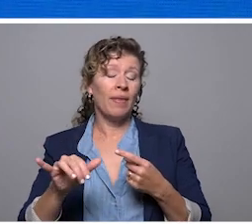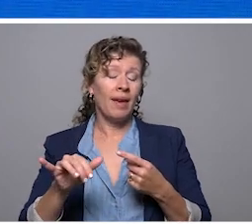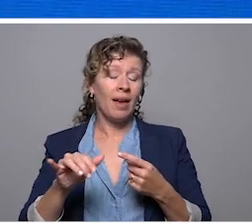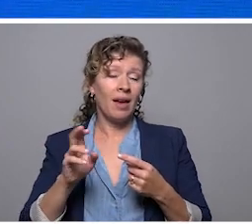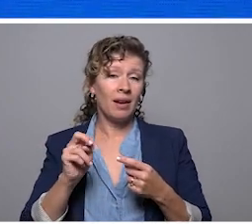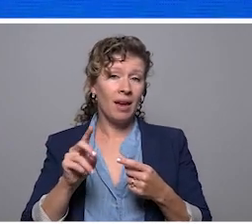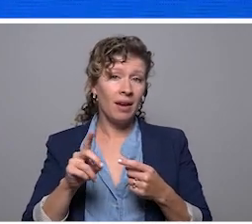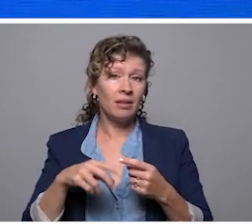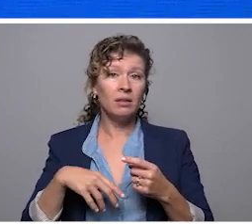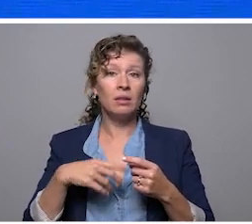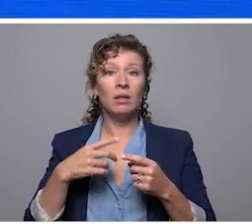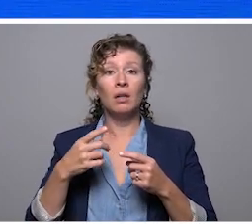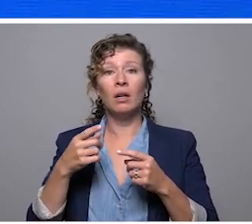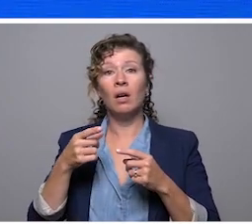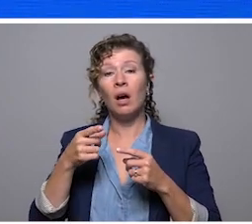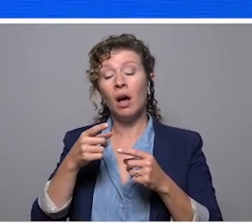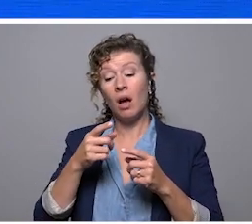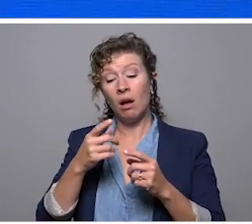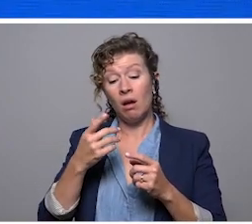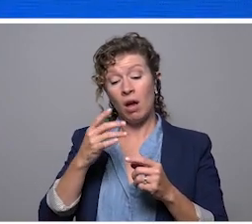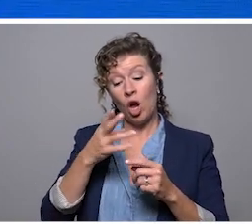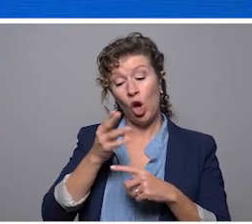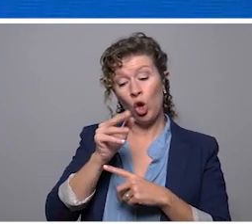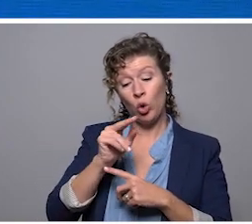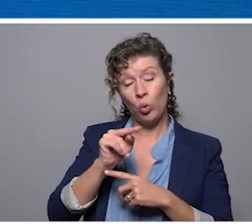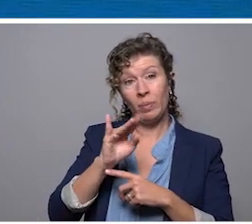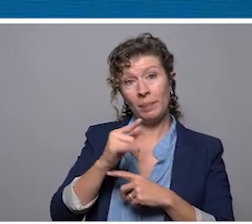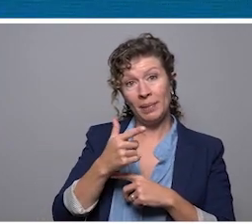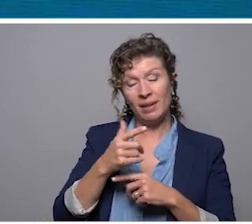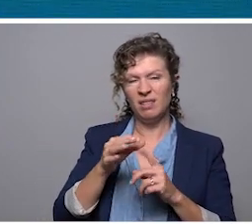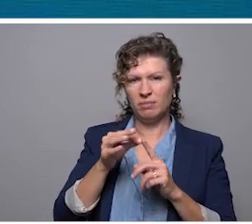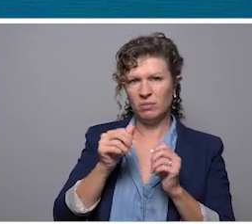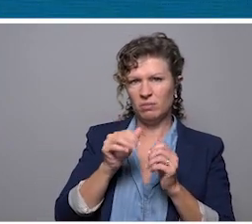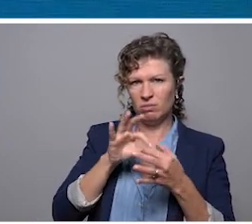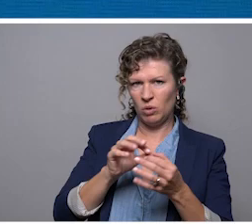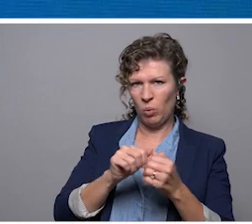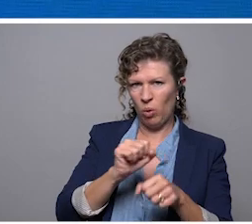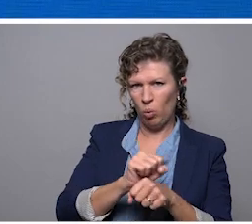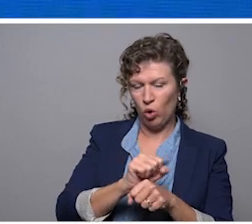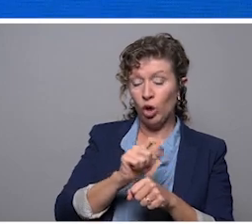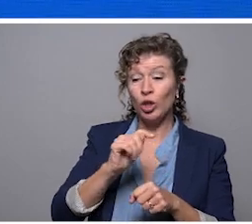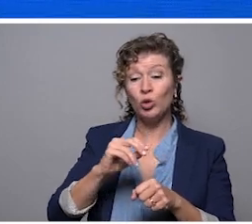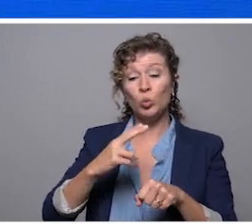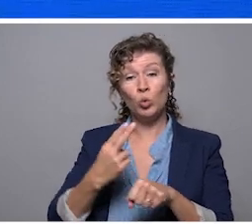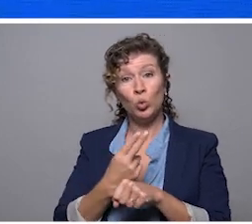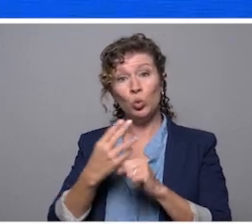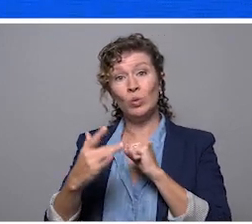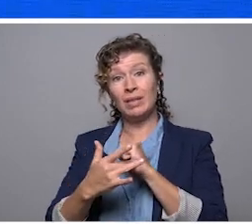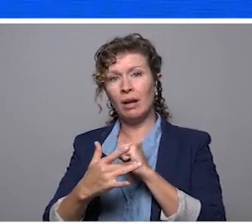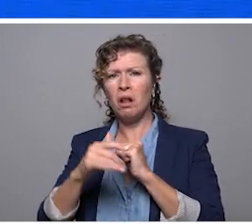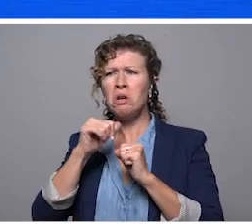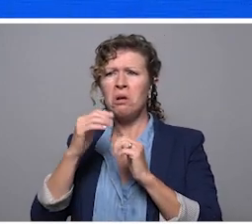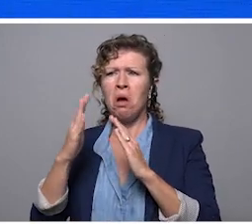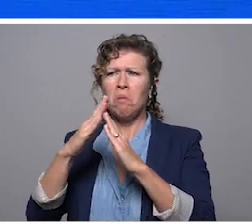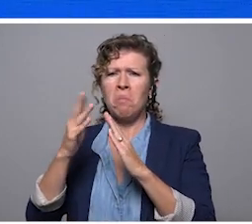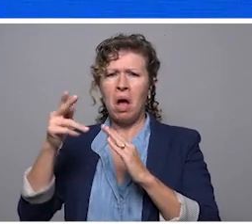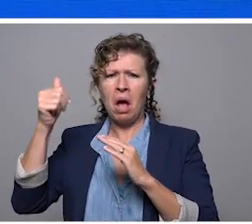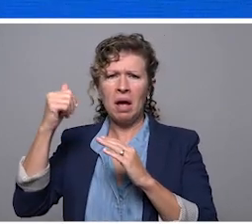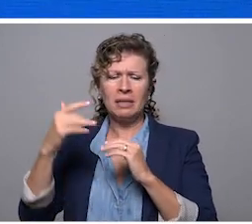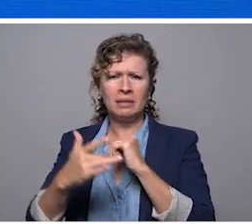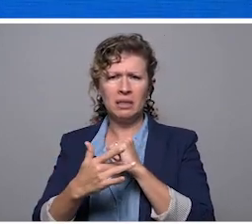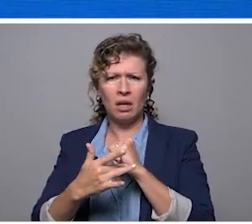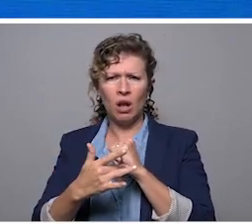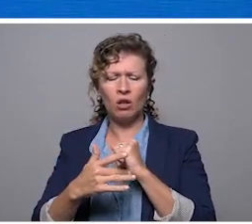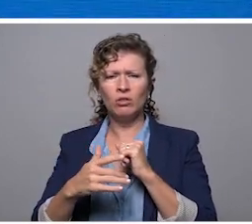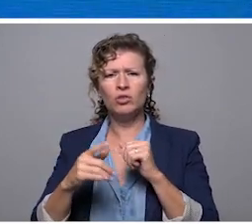humano y sobre todo donde yo trabajo para usar la tecnología no la más alta tecnología sino la tecnología más